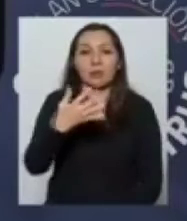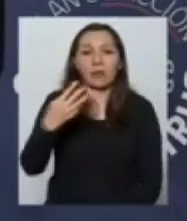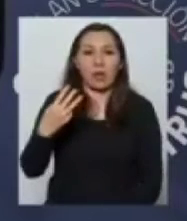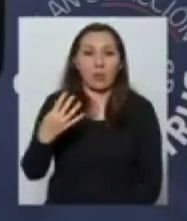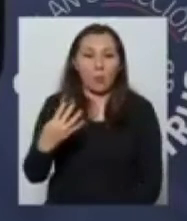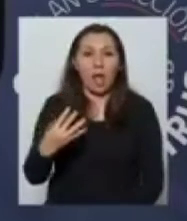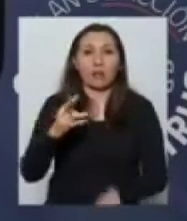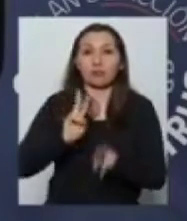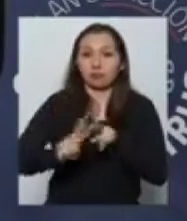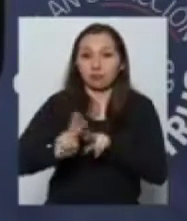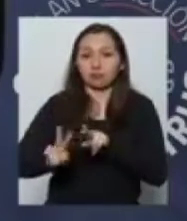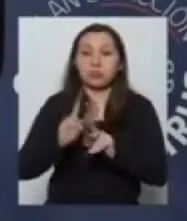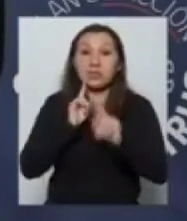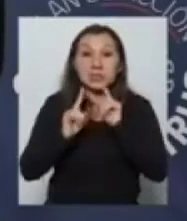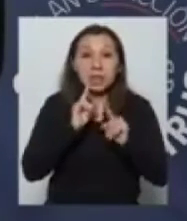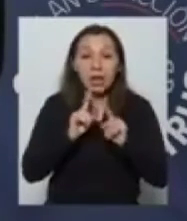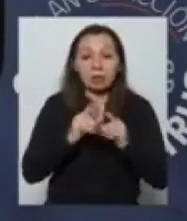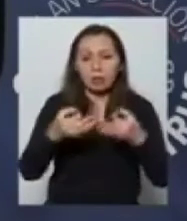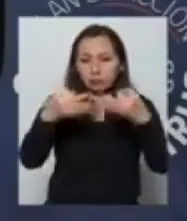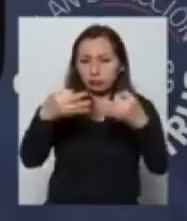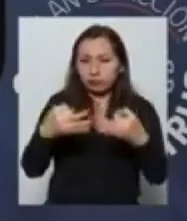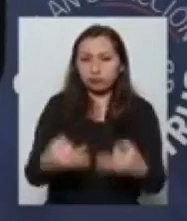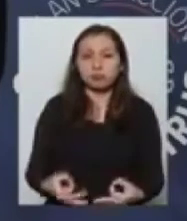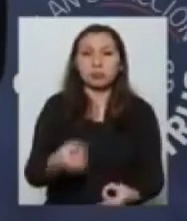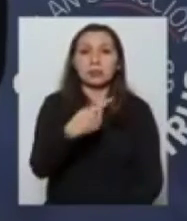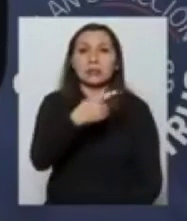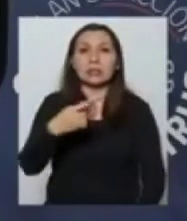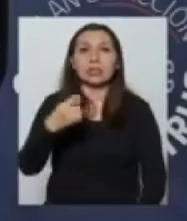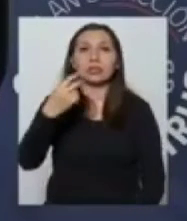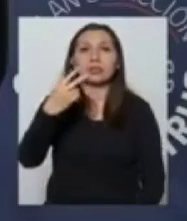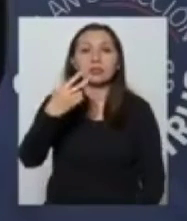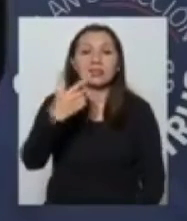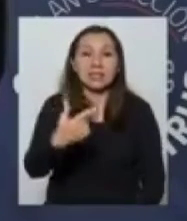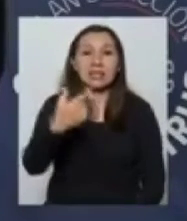6.454 exámenes, llevando a un total de